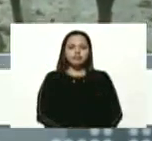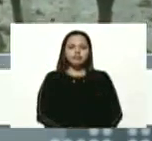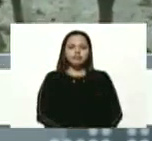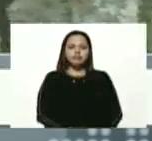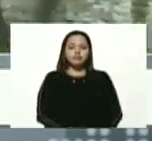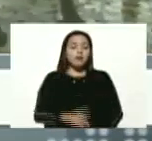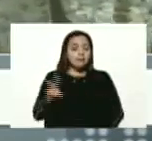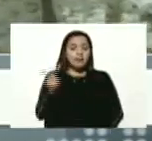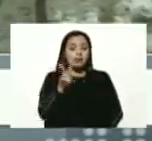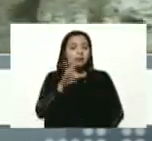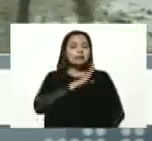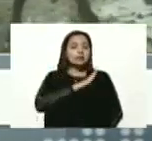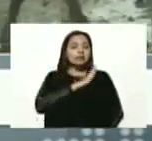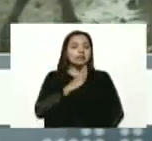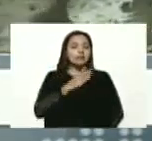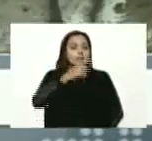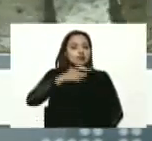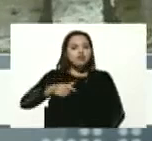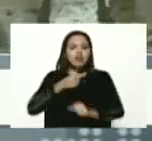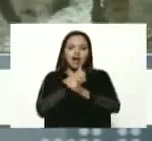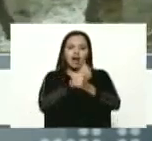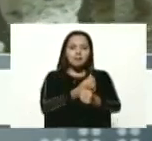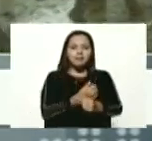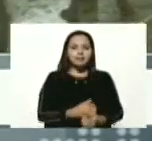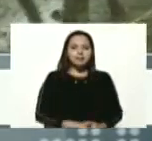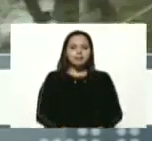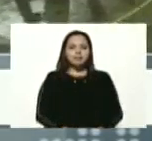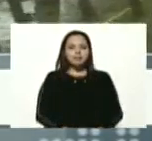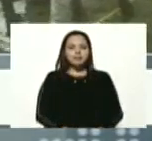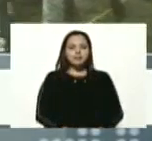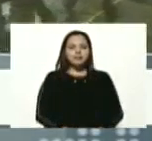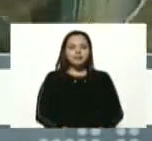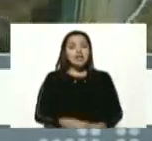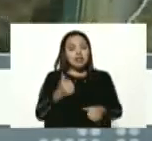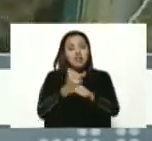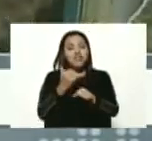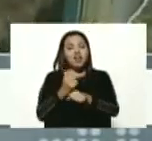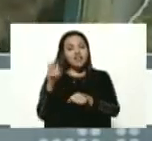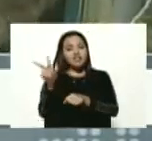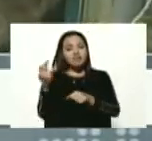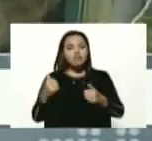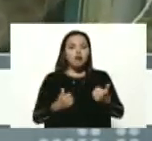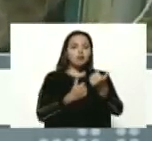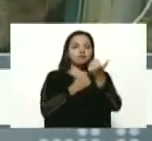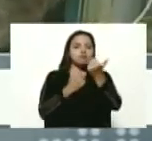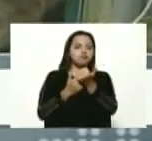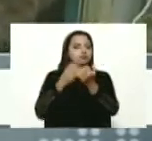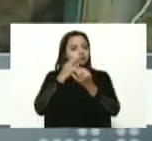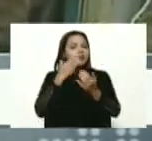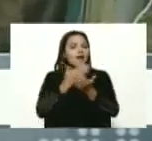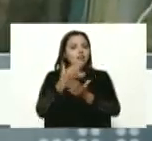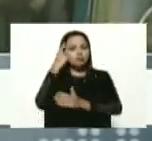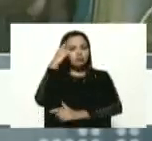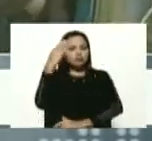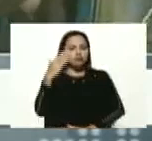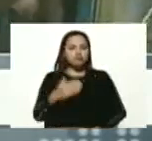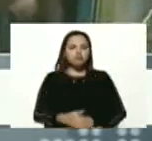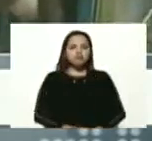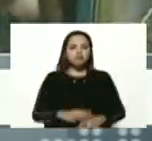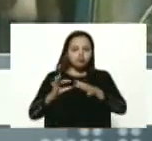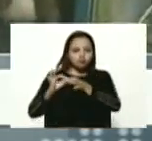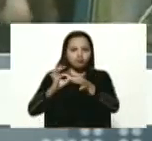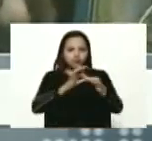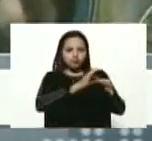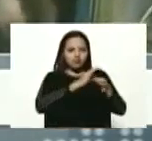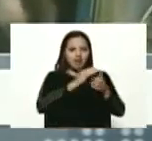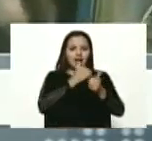Afortunadamente Venezuela tiene quien la quiera y quien trabaje por ella, afortunadamente. Y vamos a seguir uniendo el